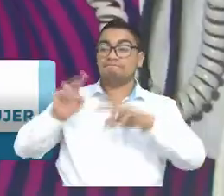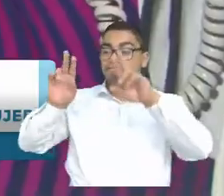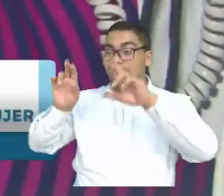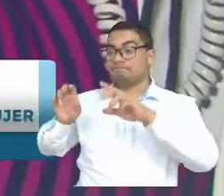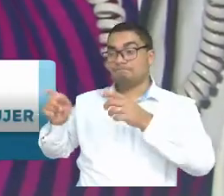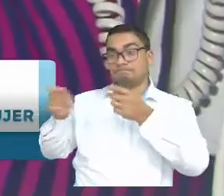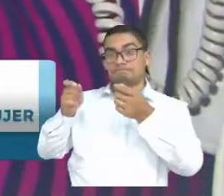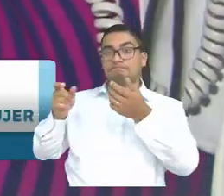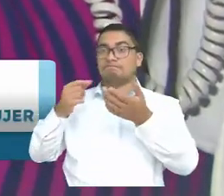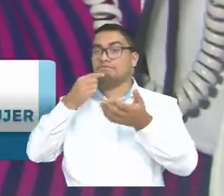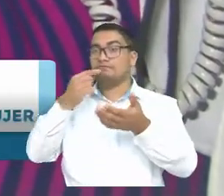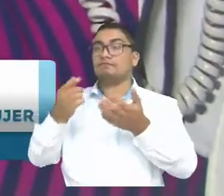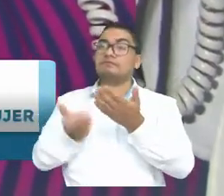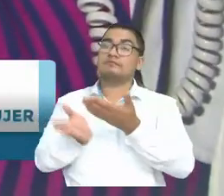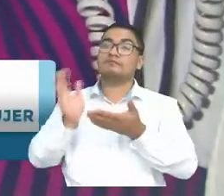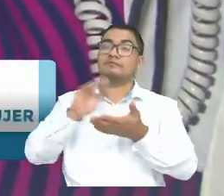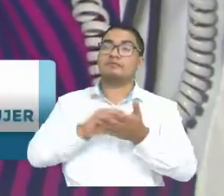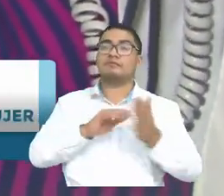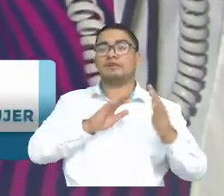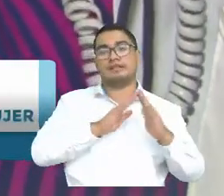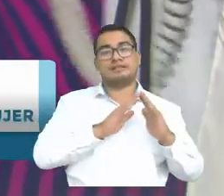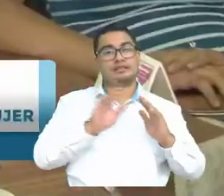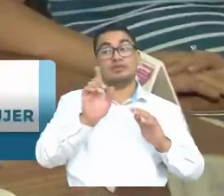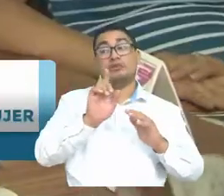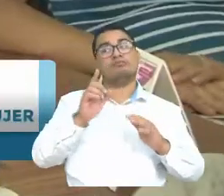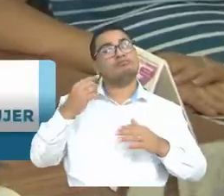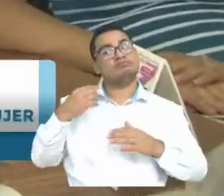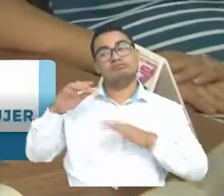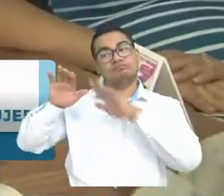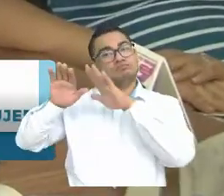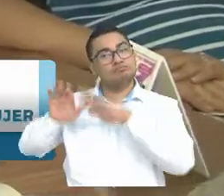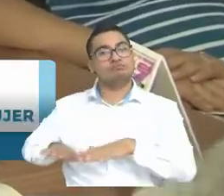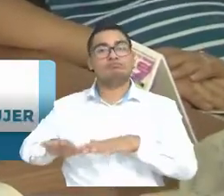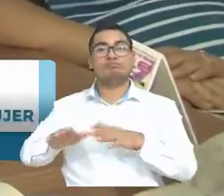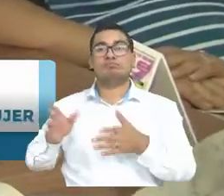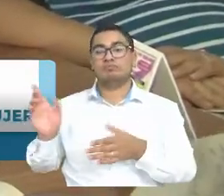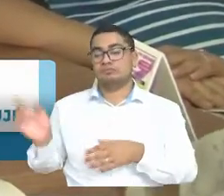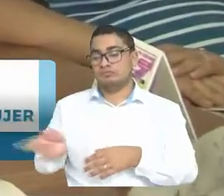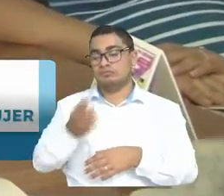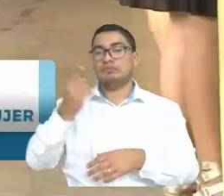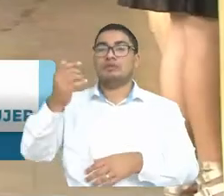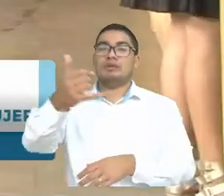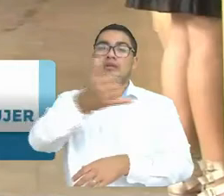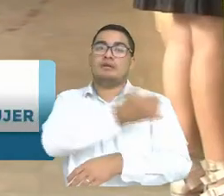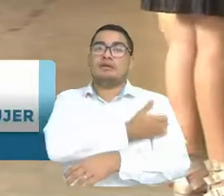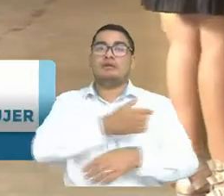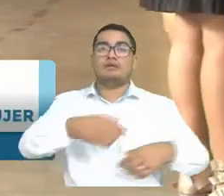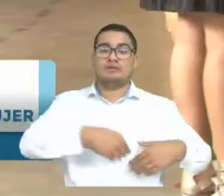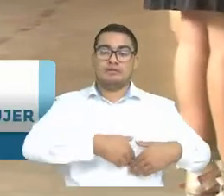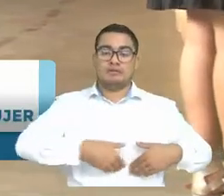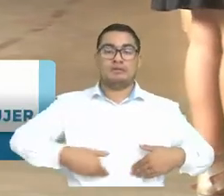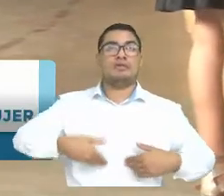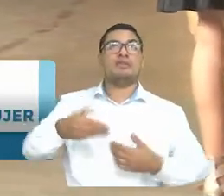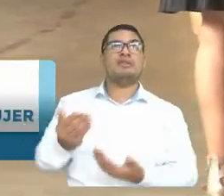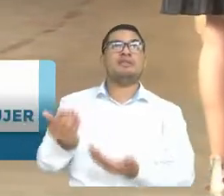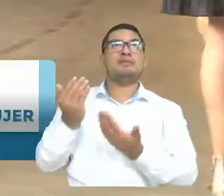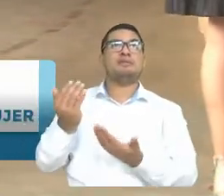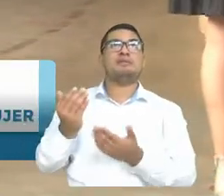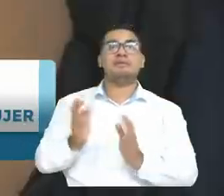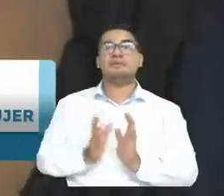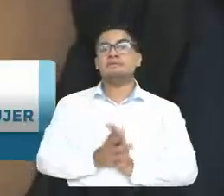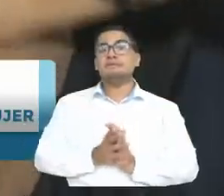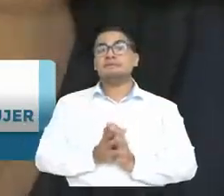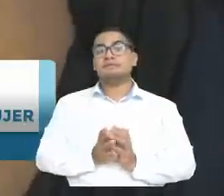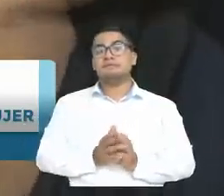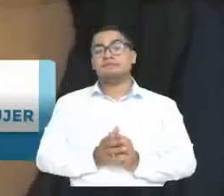que la valoren y la vuelvan a mandar a su casa, pero de repente le dicen, no, quédate. Inmediatamente vas a un parto de cesárea. Por